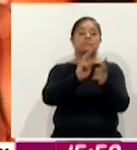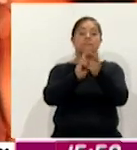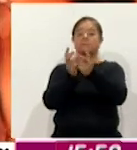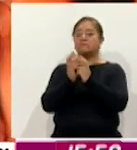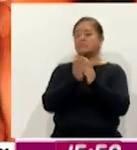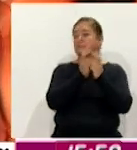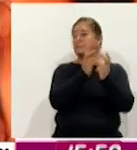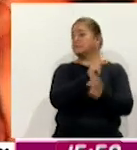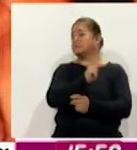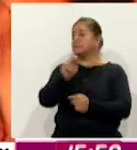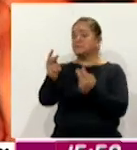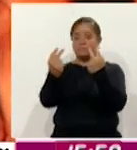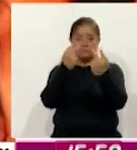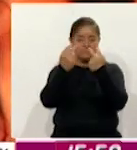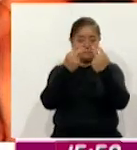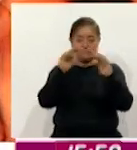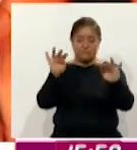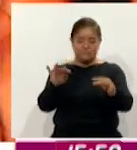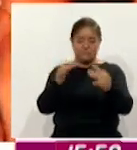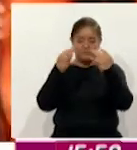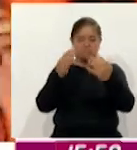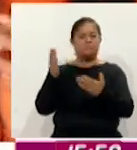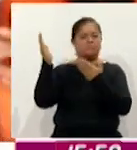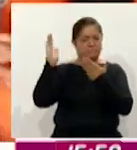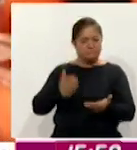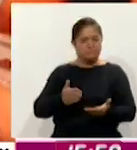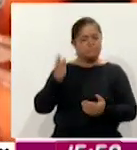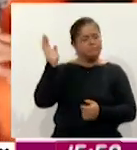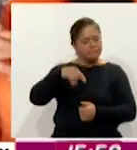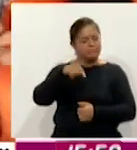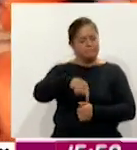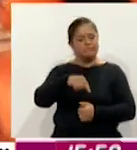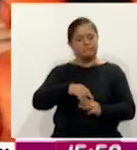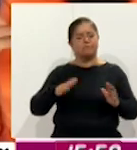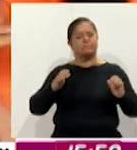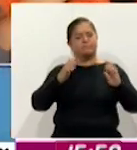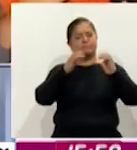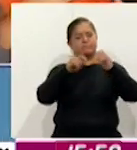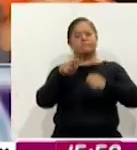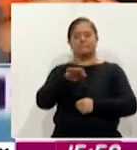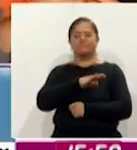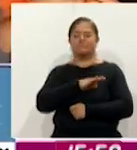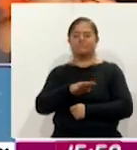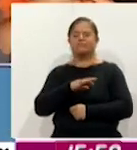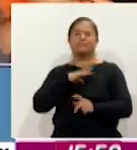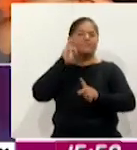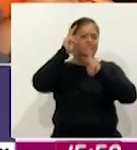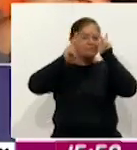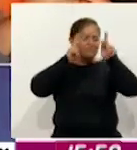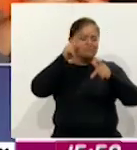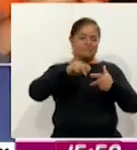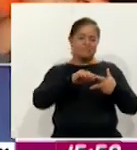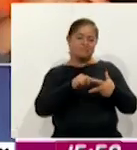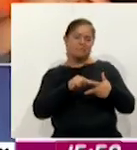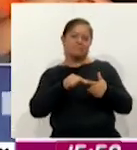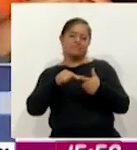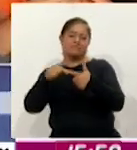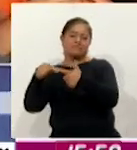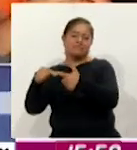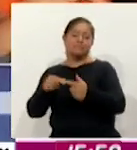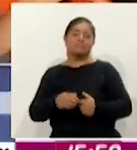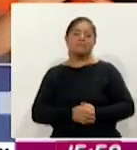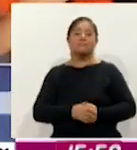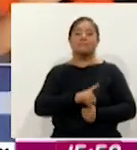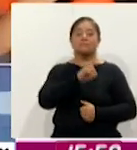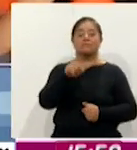que pues asistan a esta zona arqueológica para que también puedan, aparte de las visitas guiadas, pues pasar a